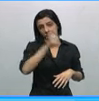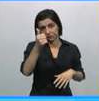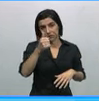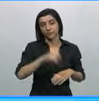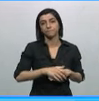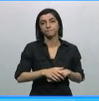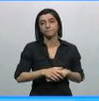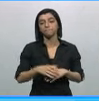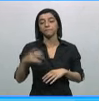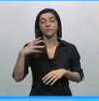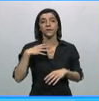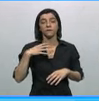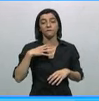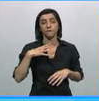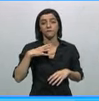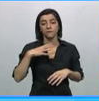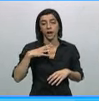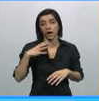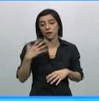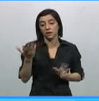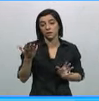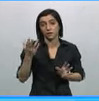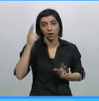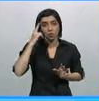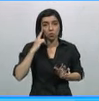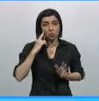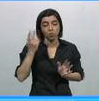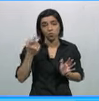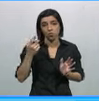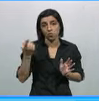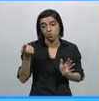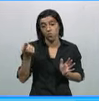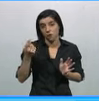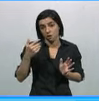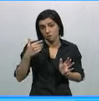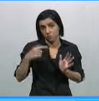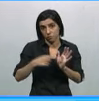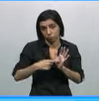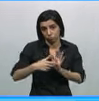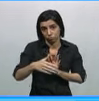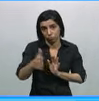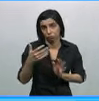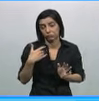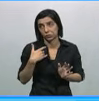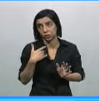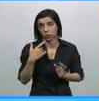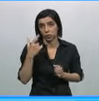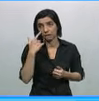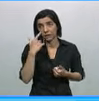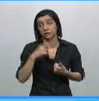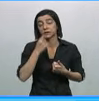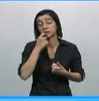y quedan 9 en disputa. De 9 en disputa, suponiendo que nosotros podamos